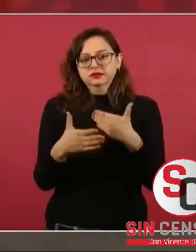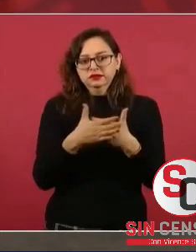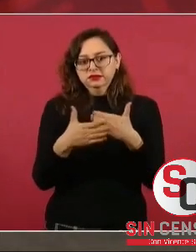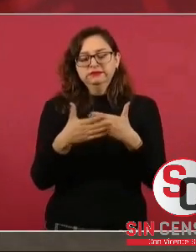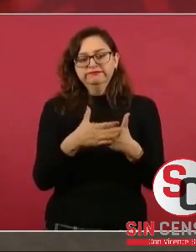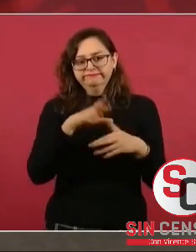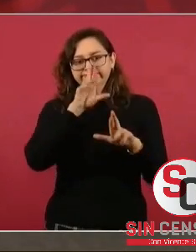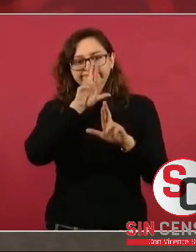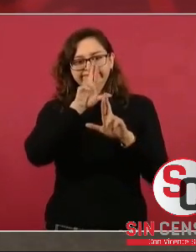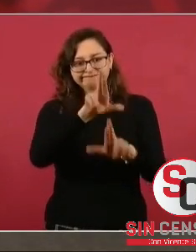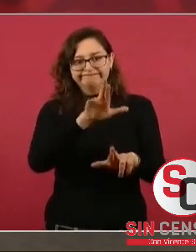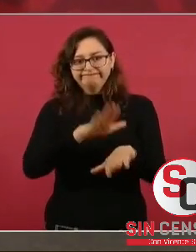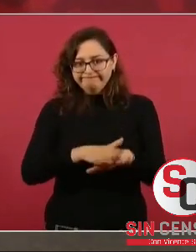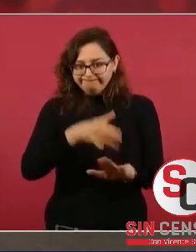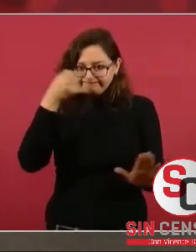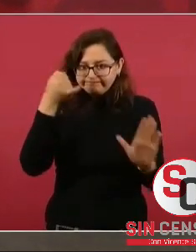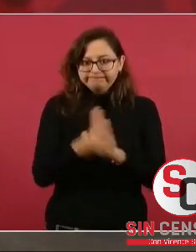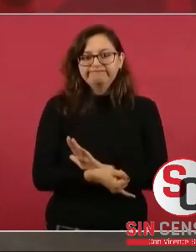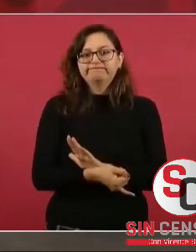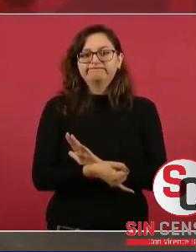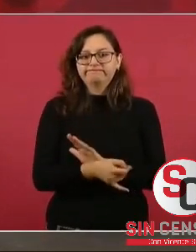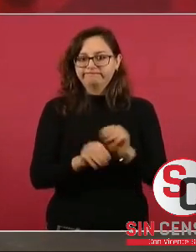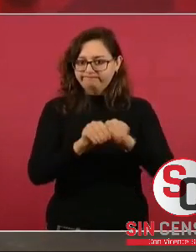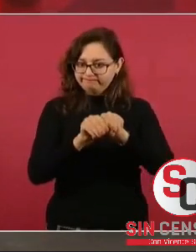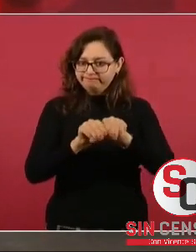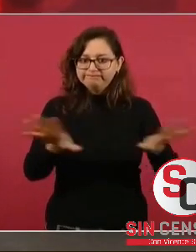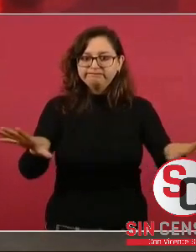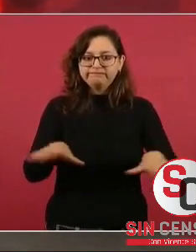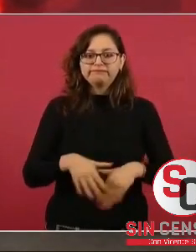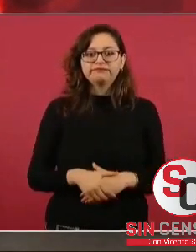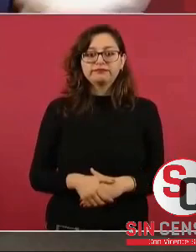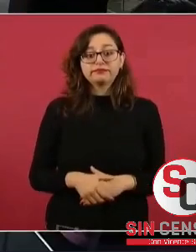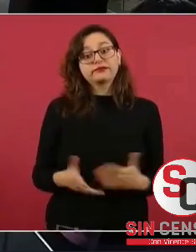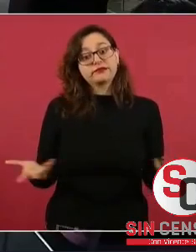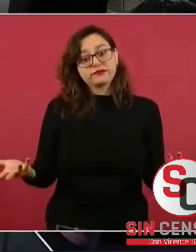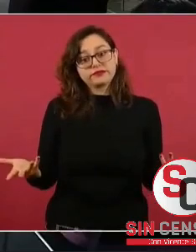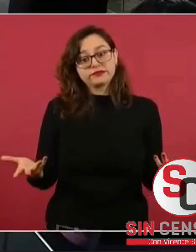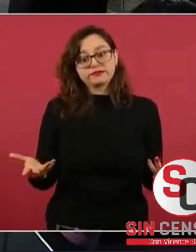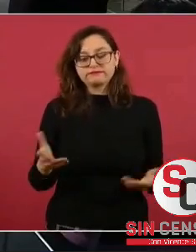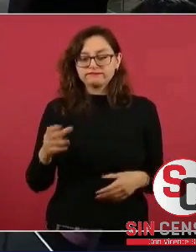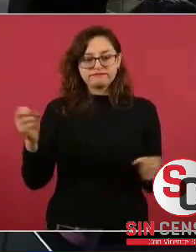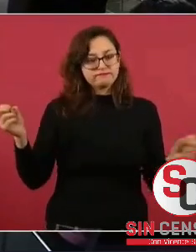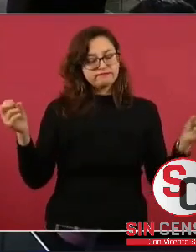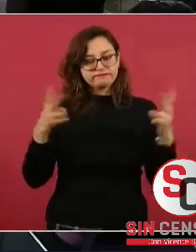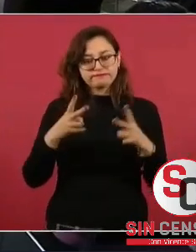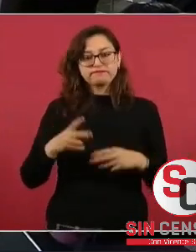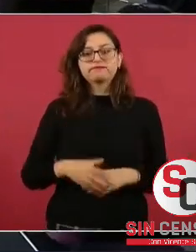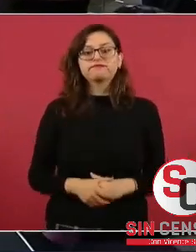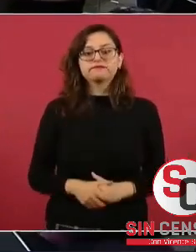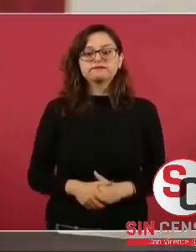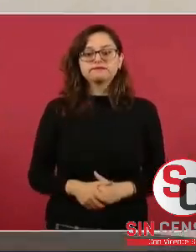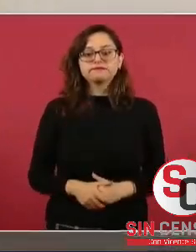y podamos informar a la gente. Y ahora sí. Muchas gracias.